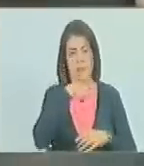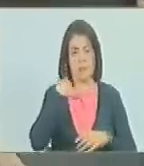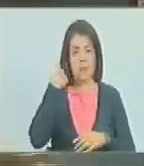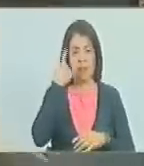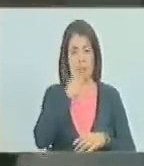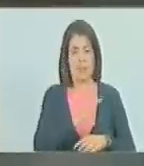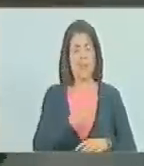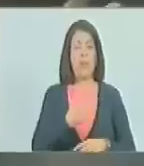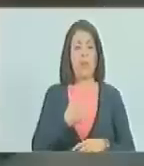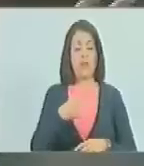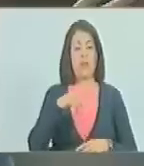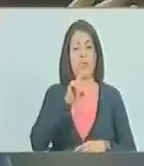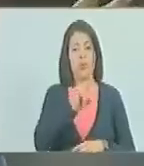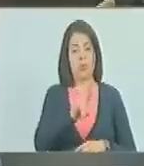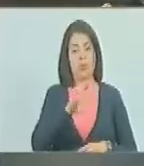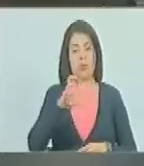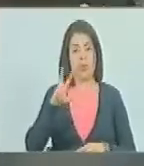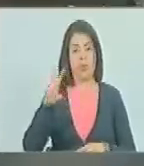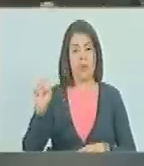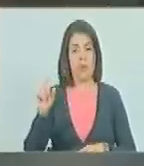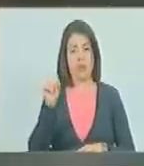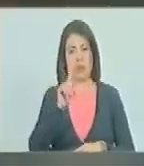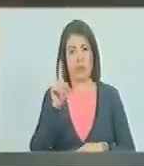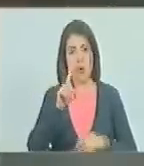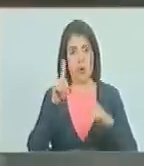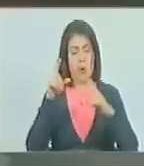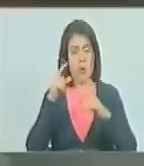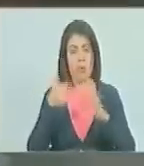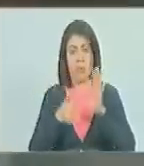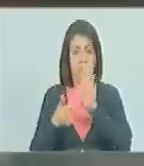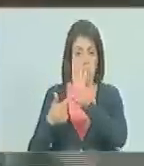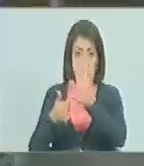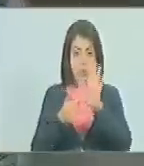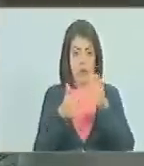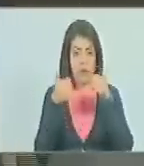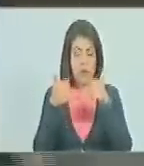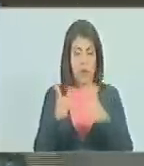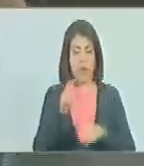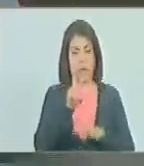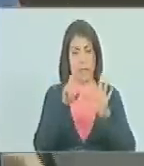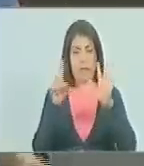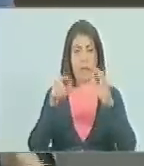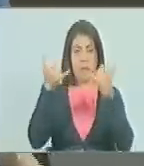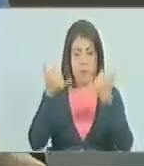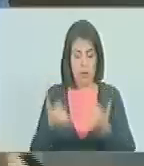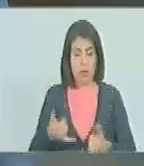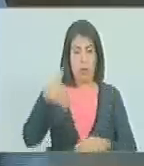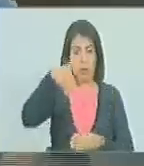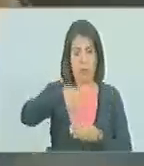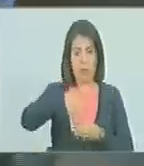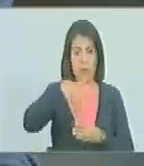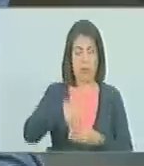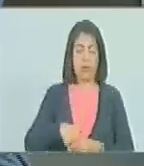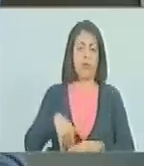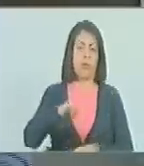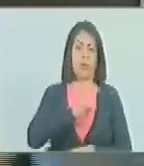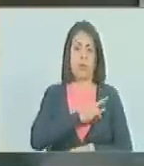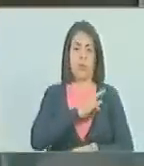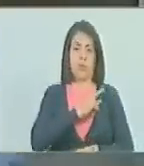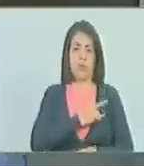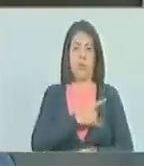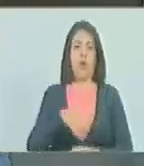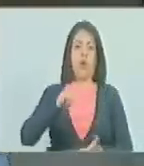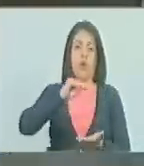quedó manchado y yo reconozco que no salimos bien el 26, pero esta vez con la elección del 9 la universidad